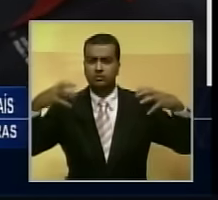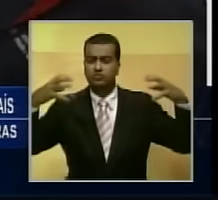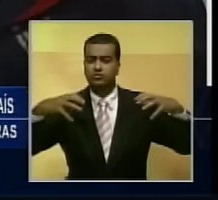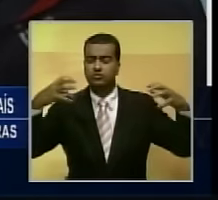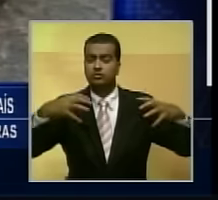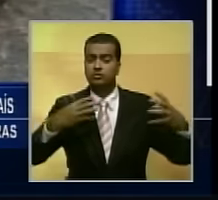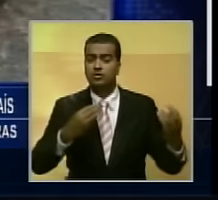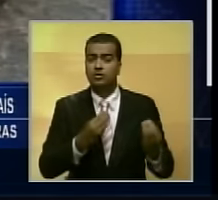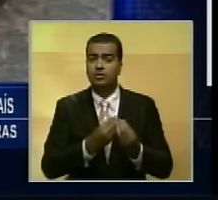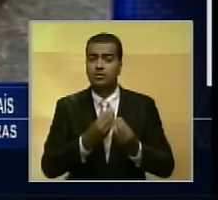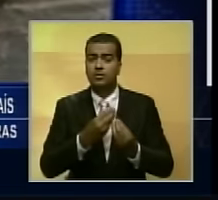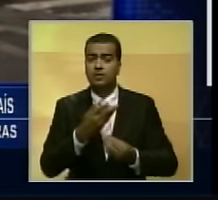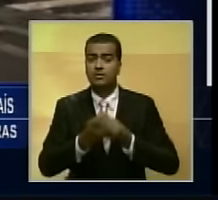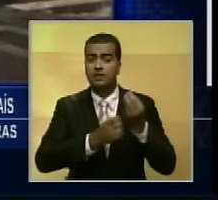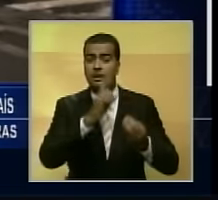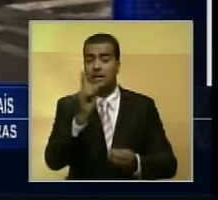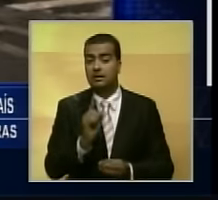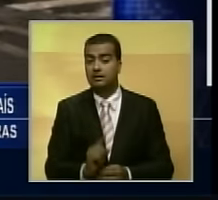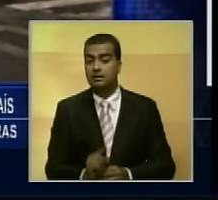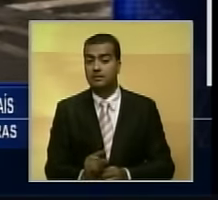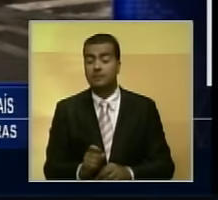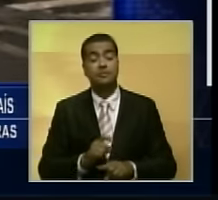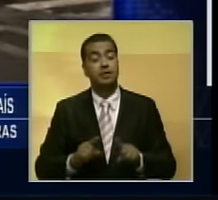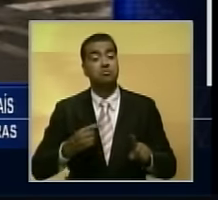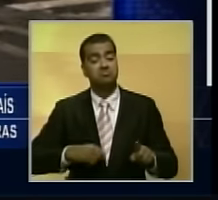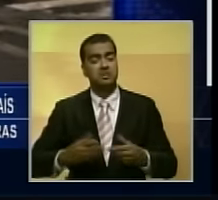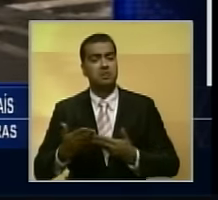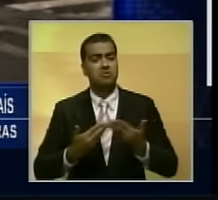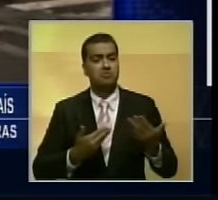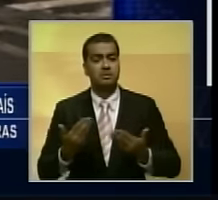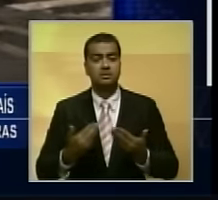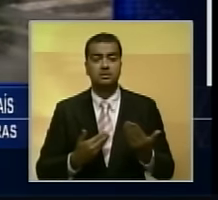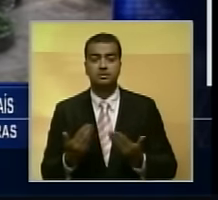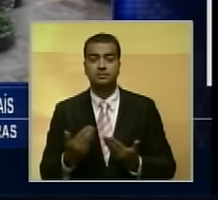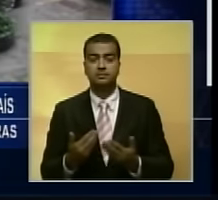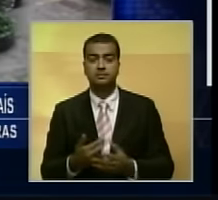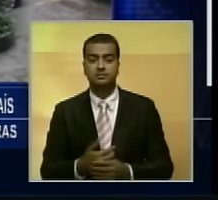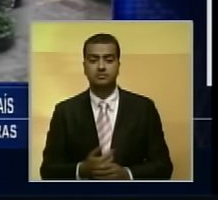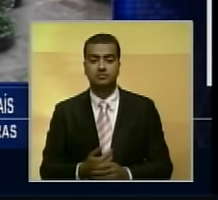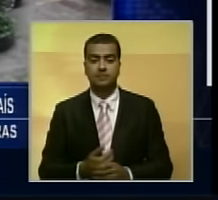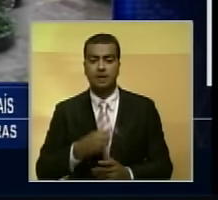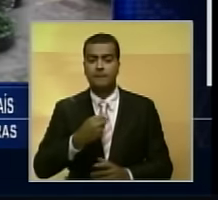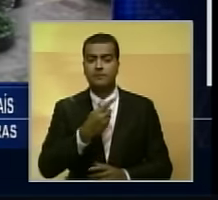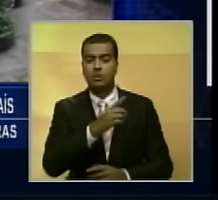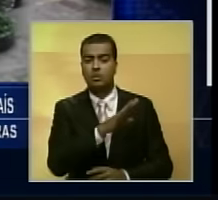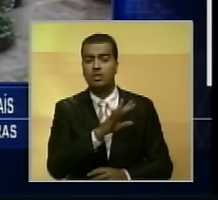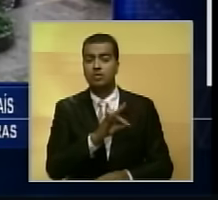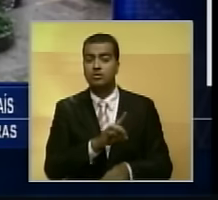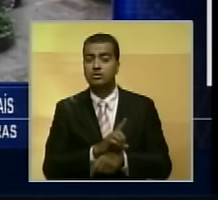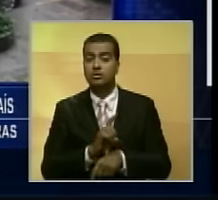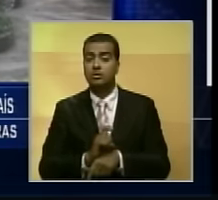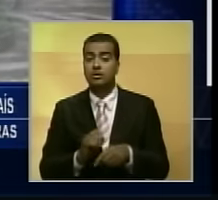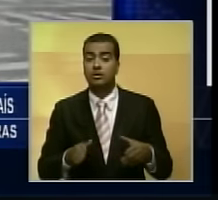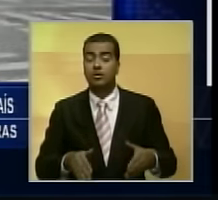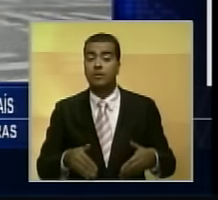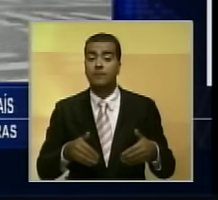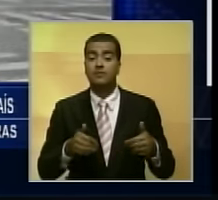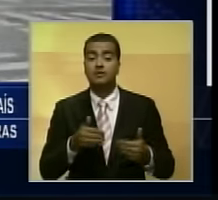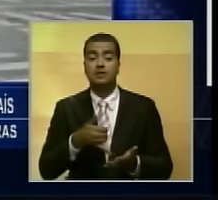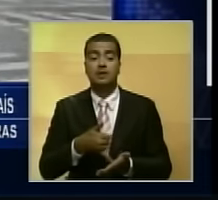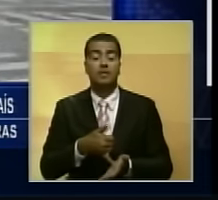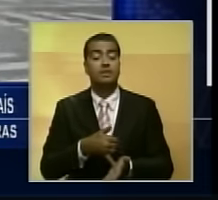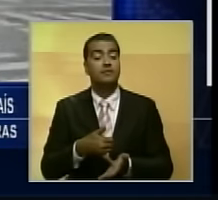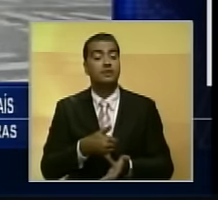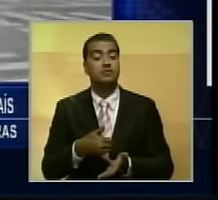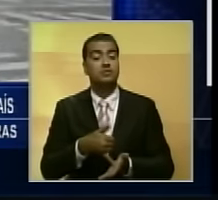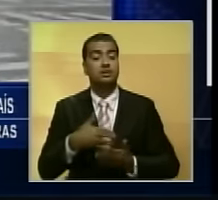acompañados de actividad eléctrica. Sin embargo, tienen confianza que en las próximas 48 horas comience a debilitarse